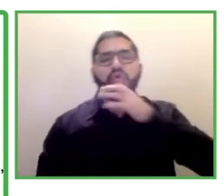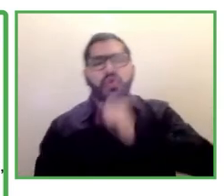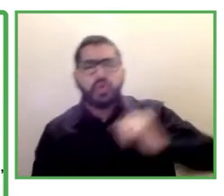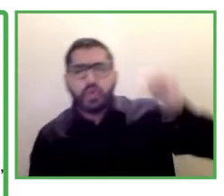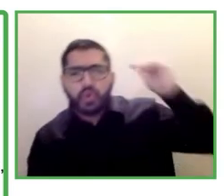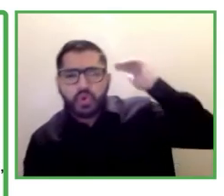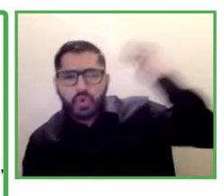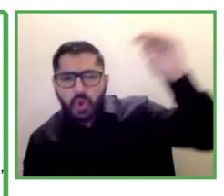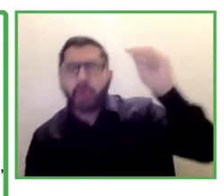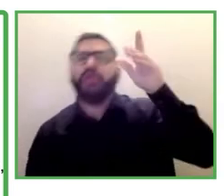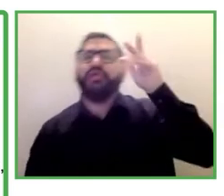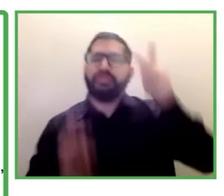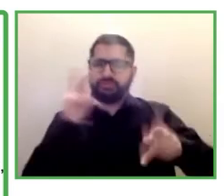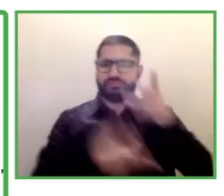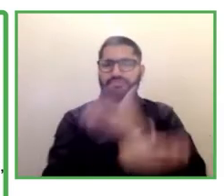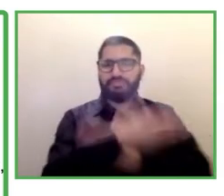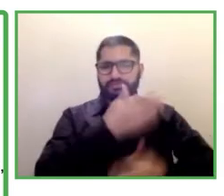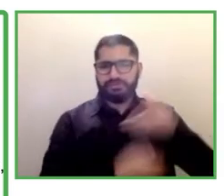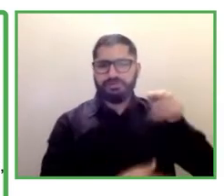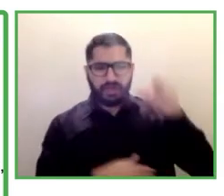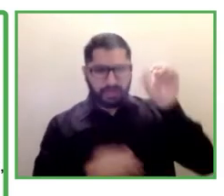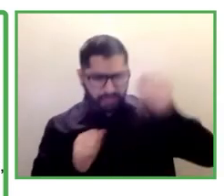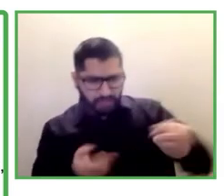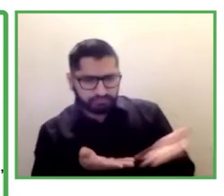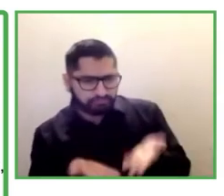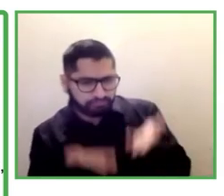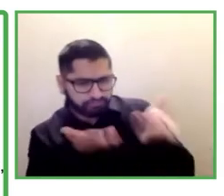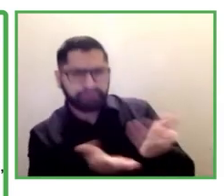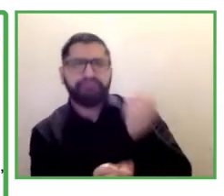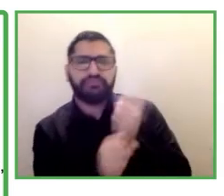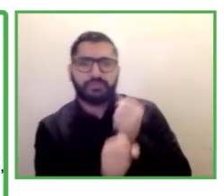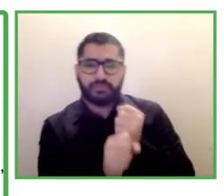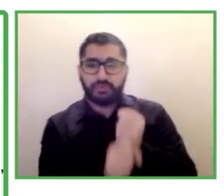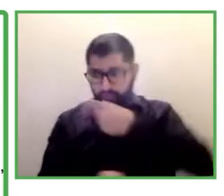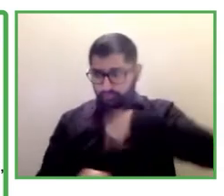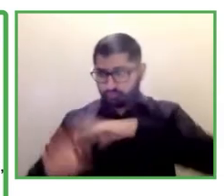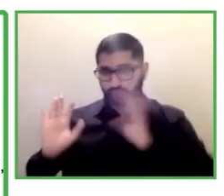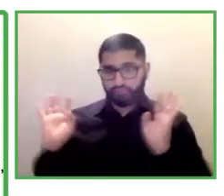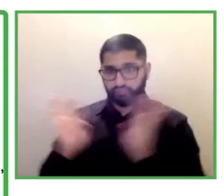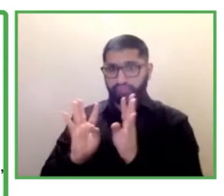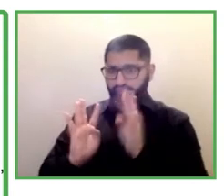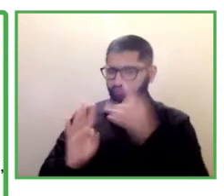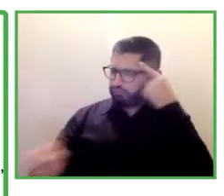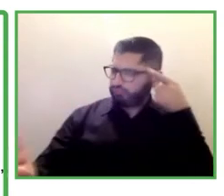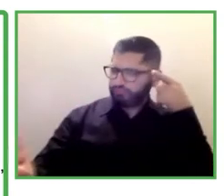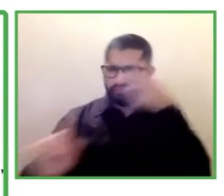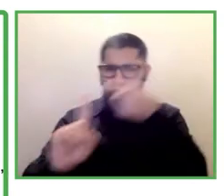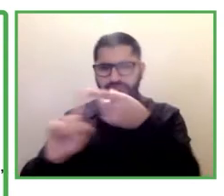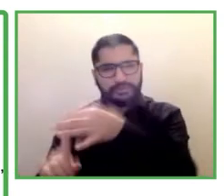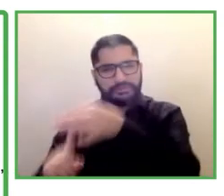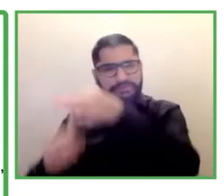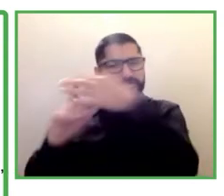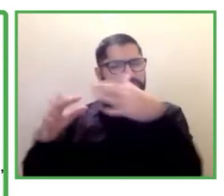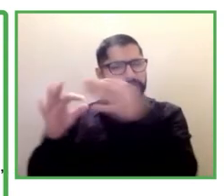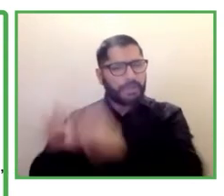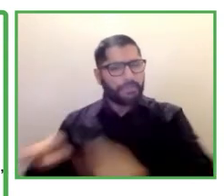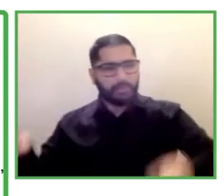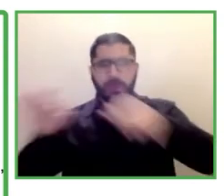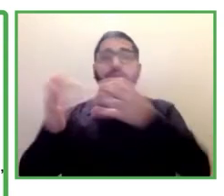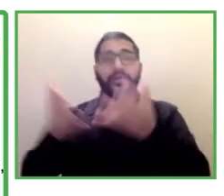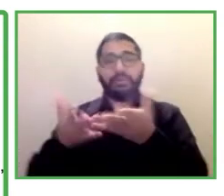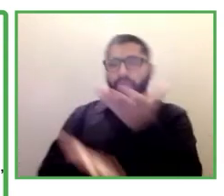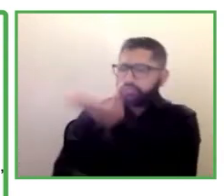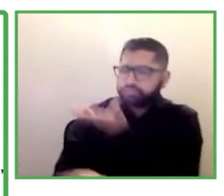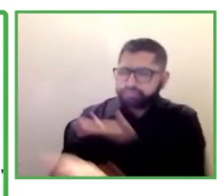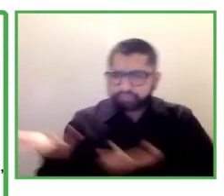área. Entonces, nuestro objetivo no era solamente encontrar intercambios o quizá tener algún tipo de